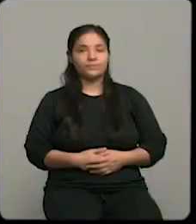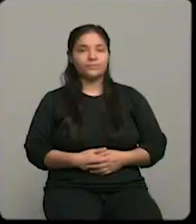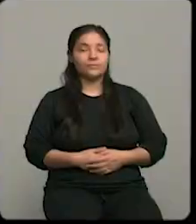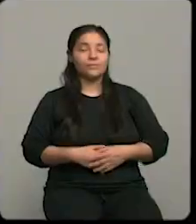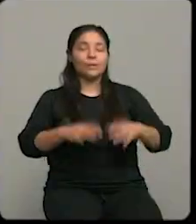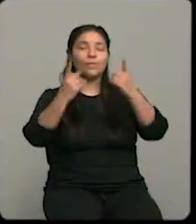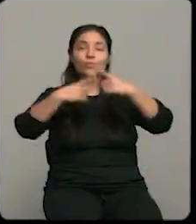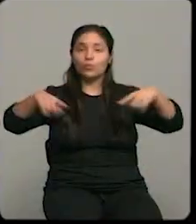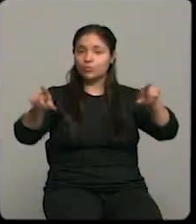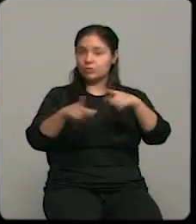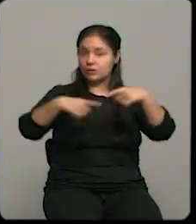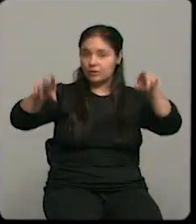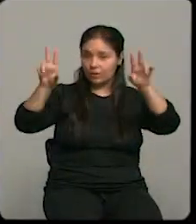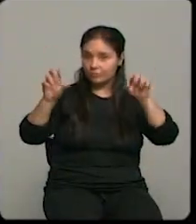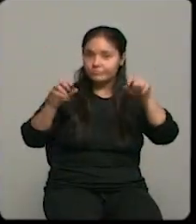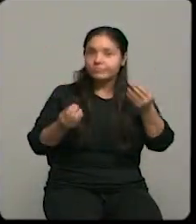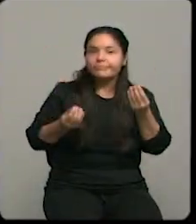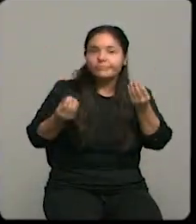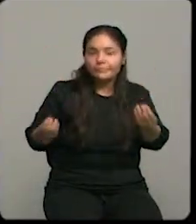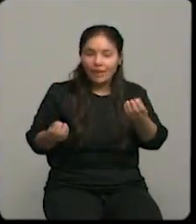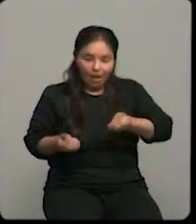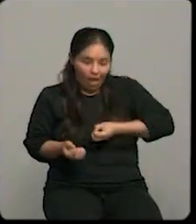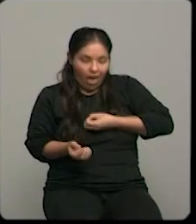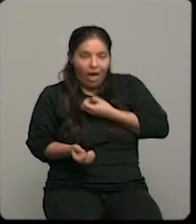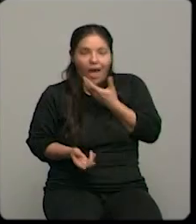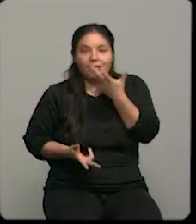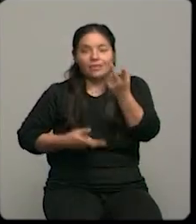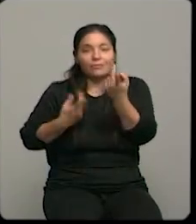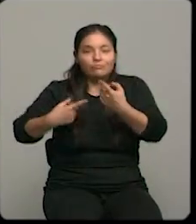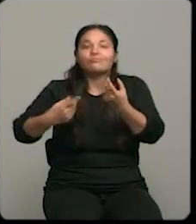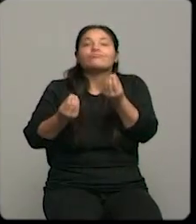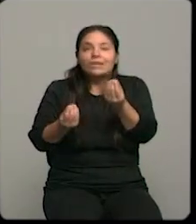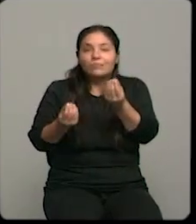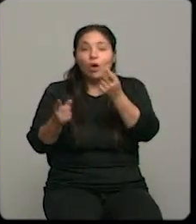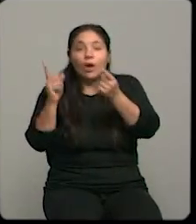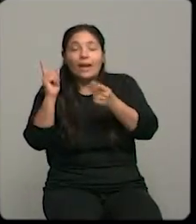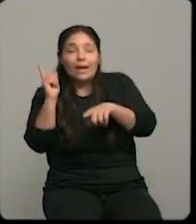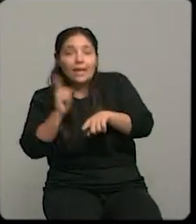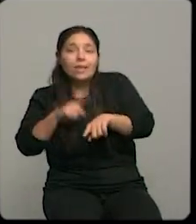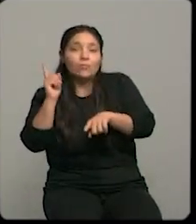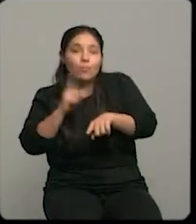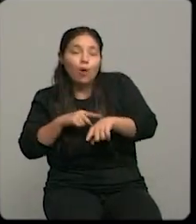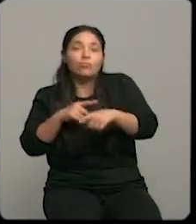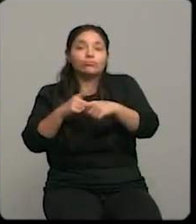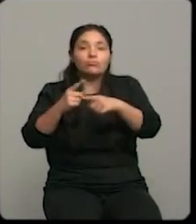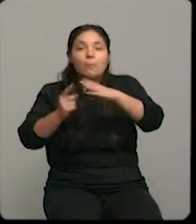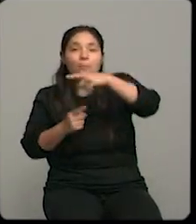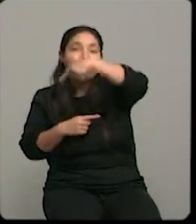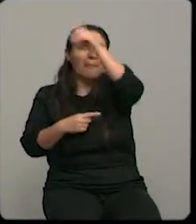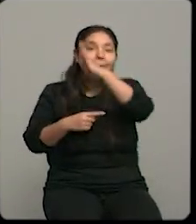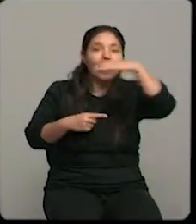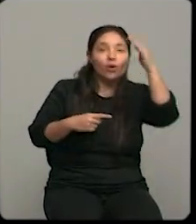La música, una expresión artística fruto de la combinación del ritmo, la melodía y la armonía, y que